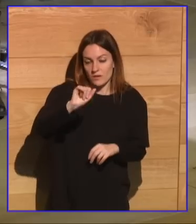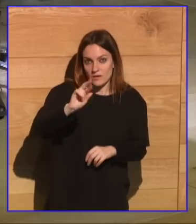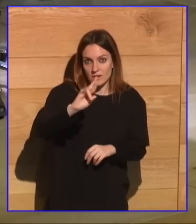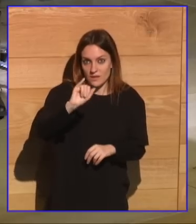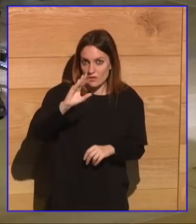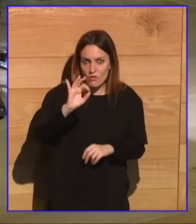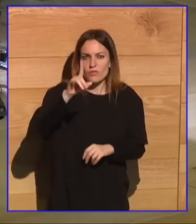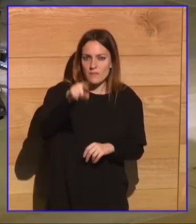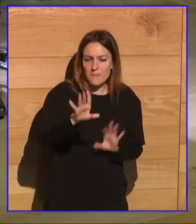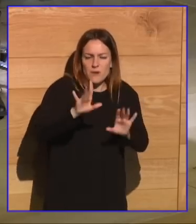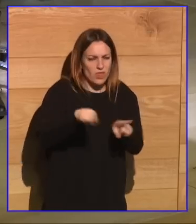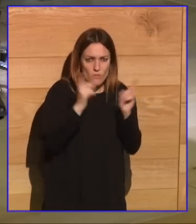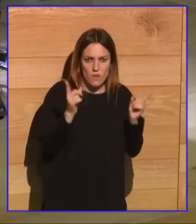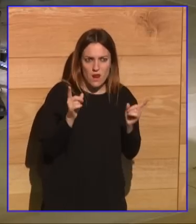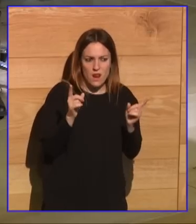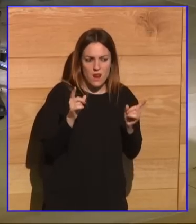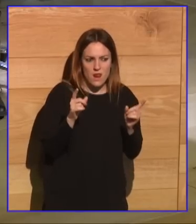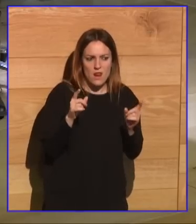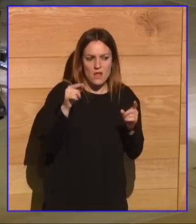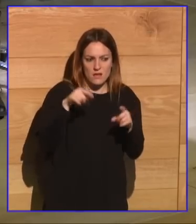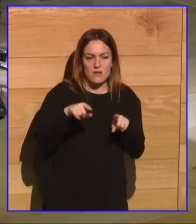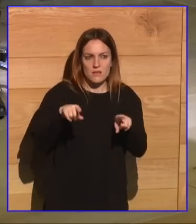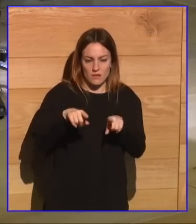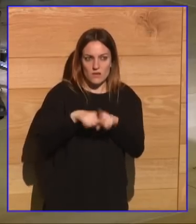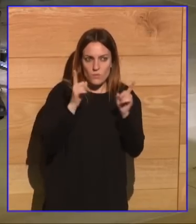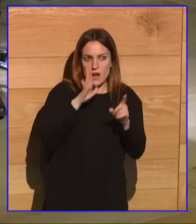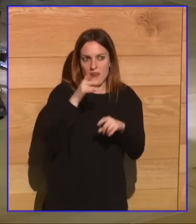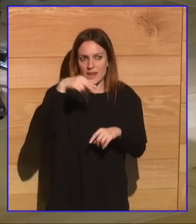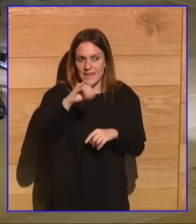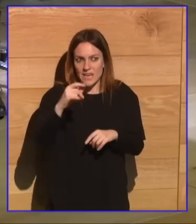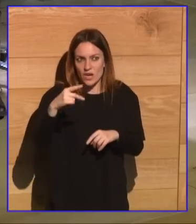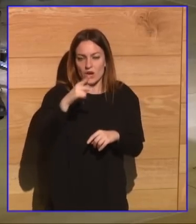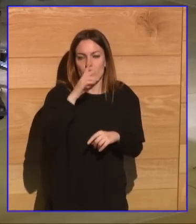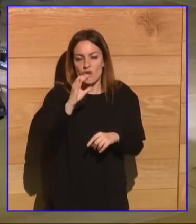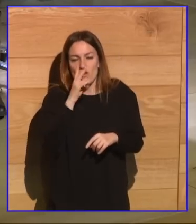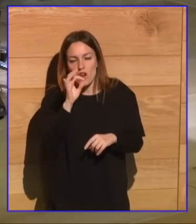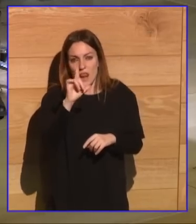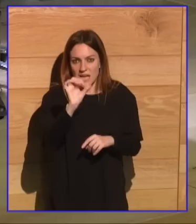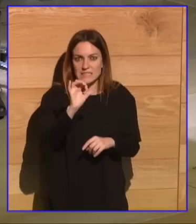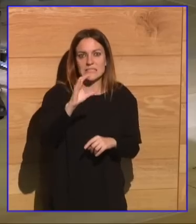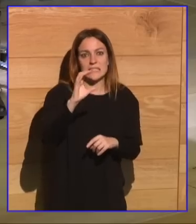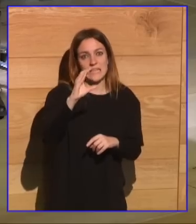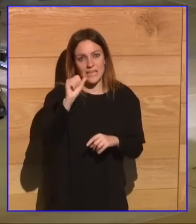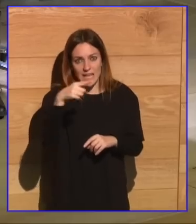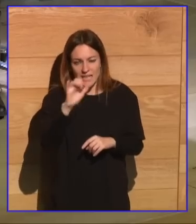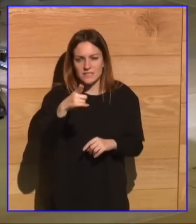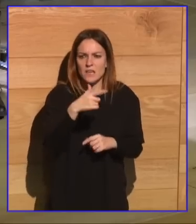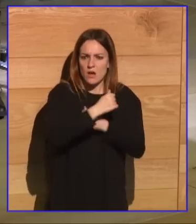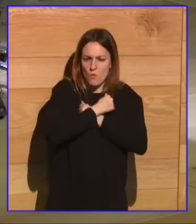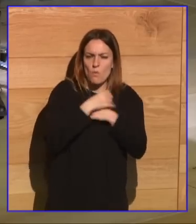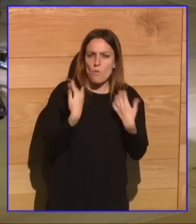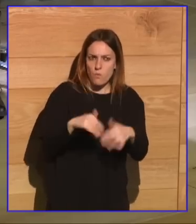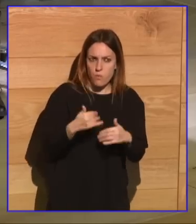da? Si es que Matthew Modine y Nicolas Cage se quieren con locura y están ahí. Están ahí. Con locura está muy